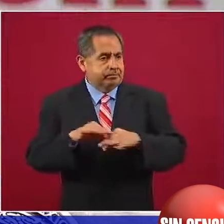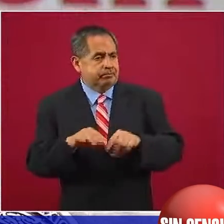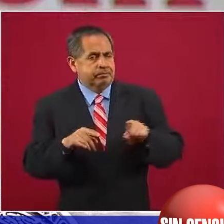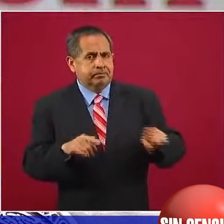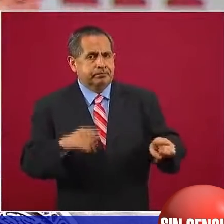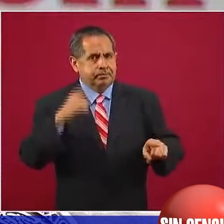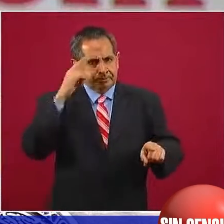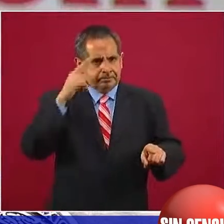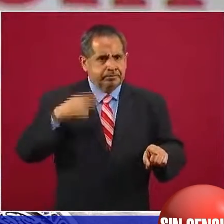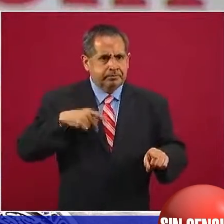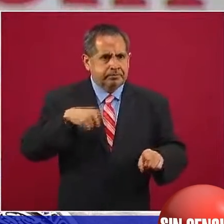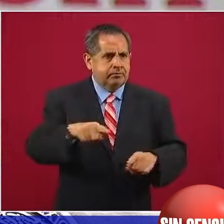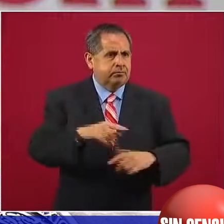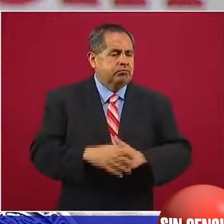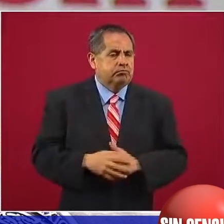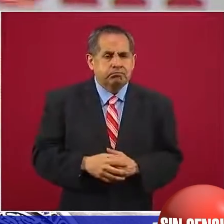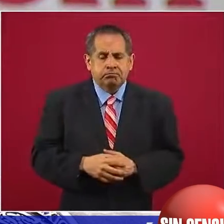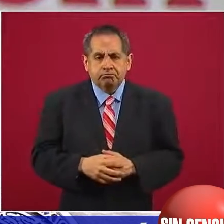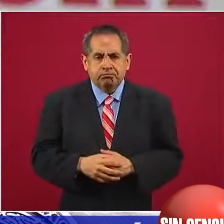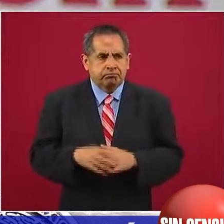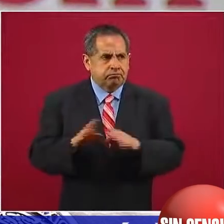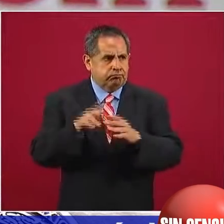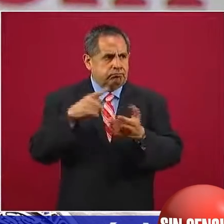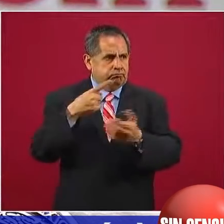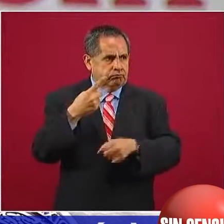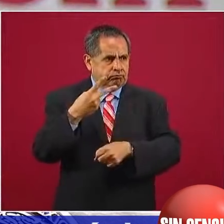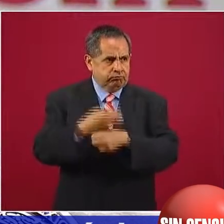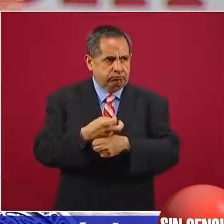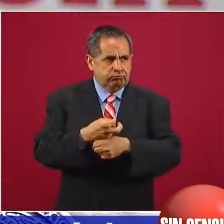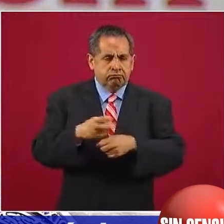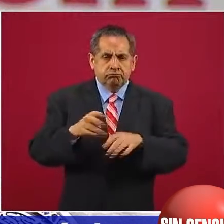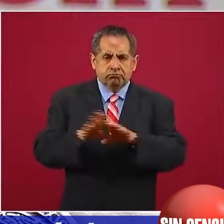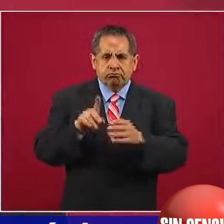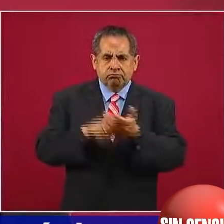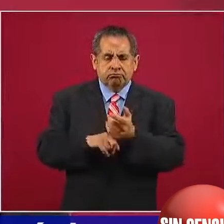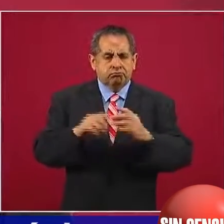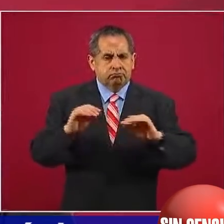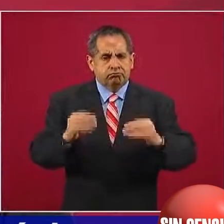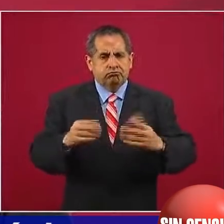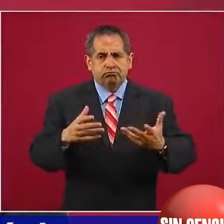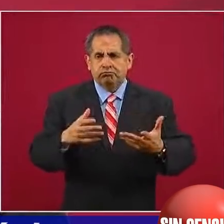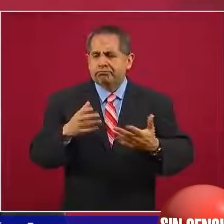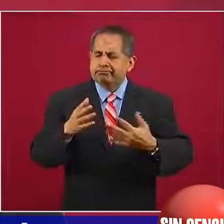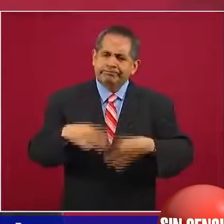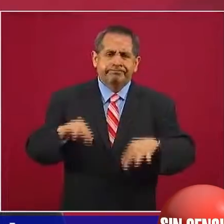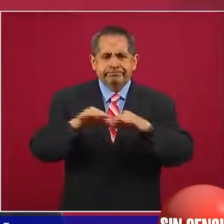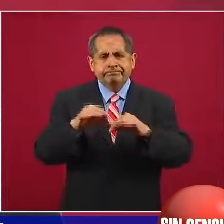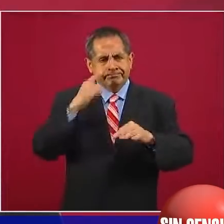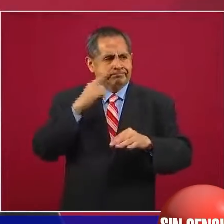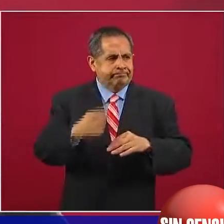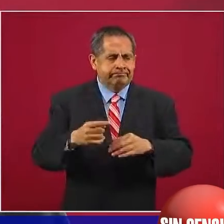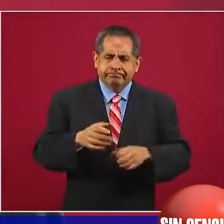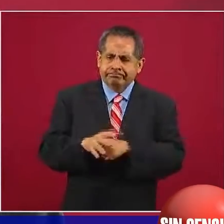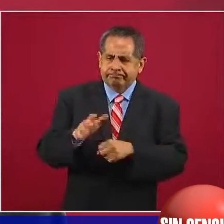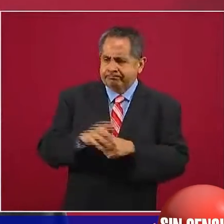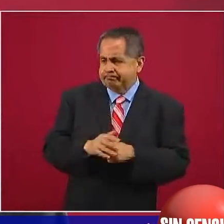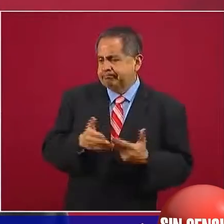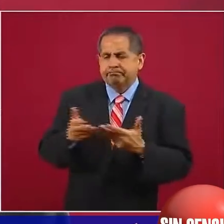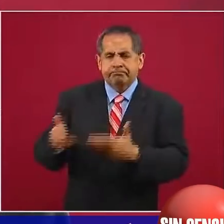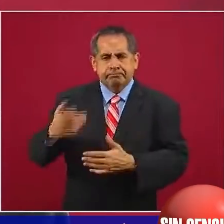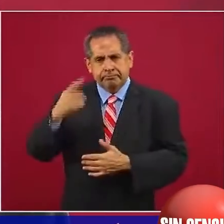de camas. Y lo segundo, expandimos el número de camas. Entonces son los 2 objetivos fundamentales que nos han